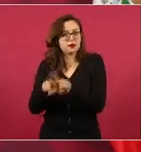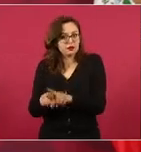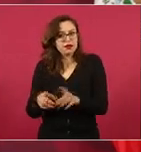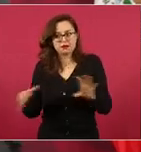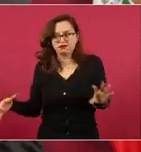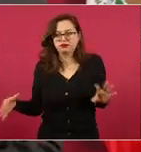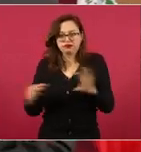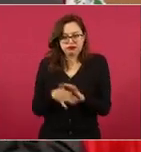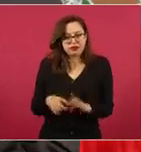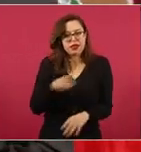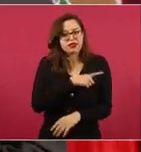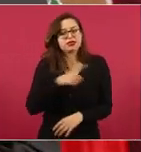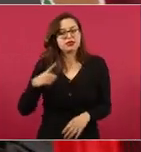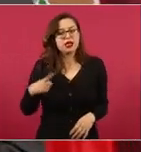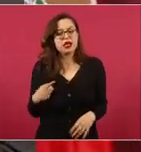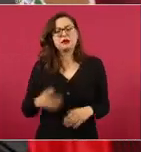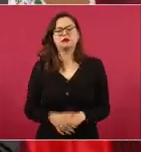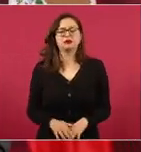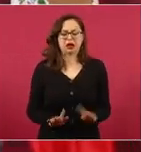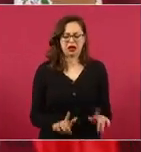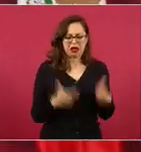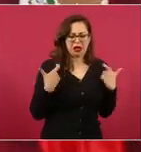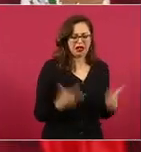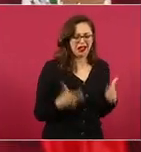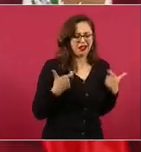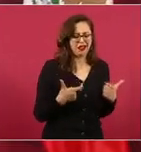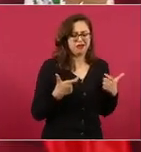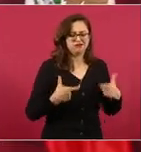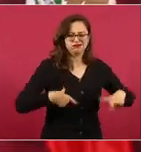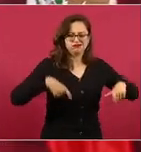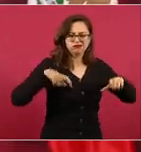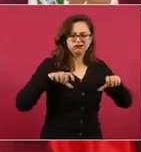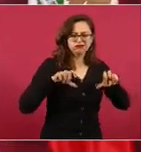no tenemos paz